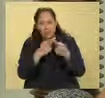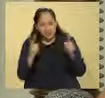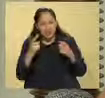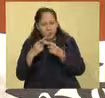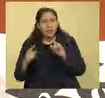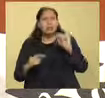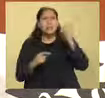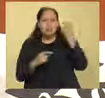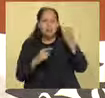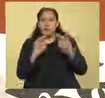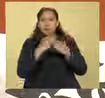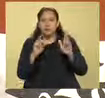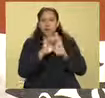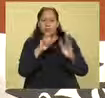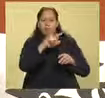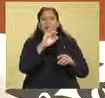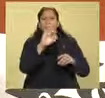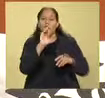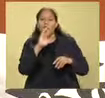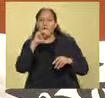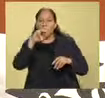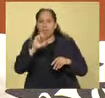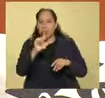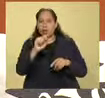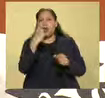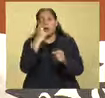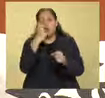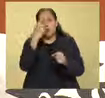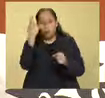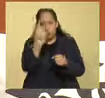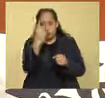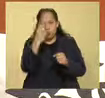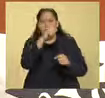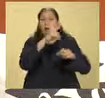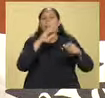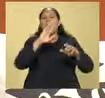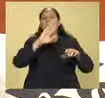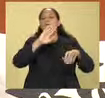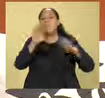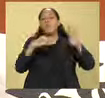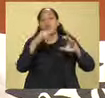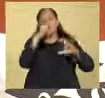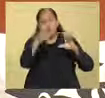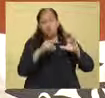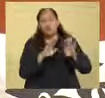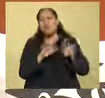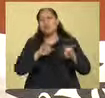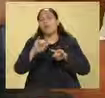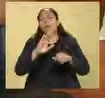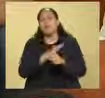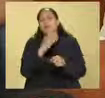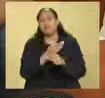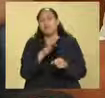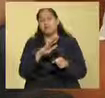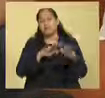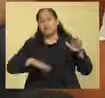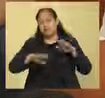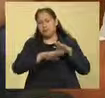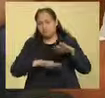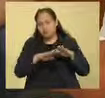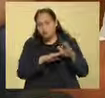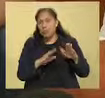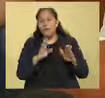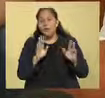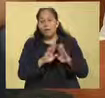muy diferente sobre todo porque fórmula uno es mundial es una categoría que corre alrededor de todo el mundo consigue el mundo si